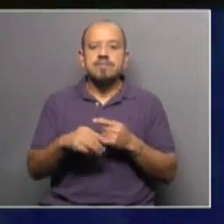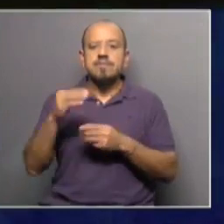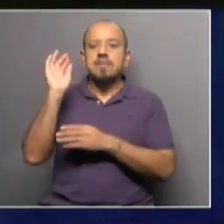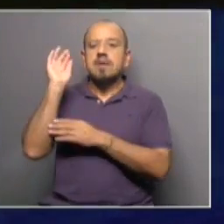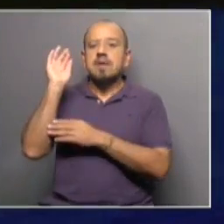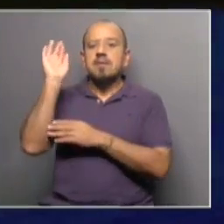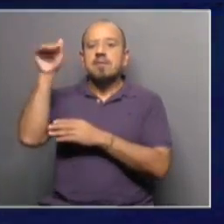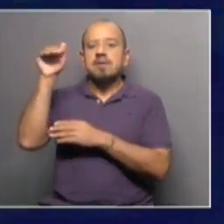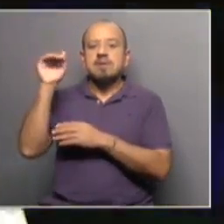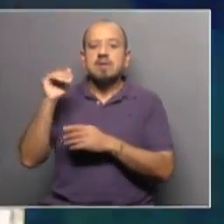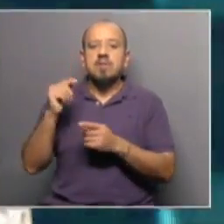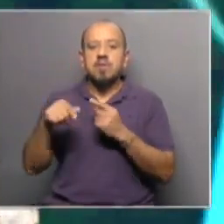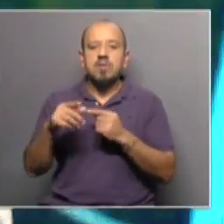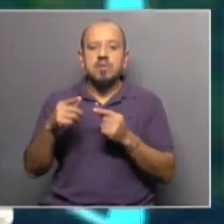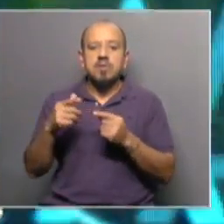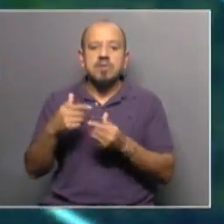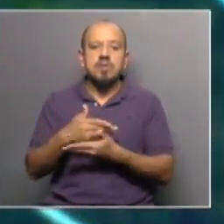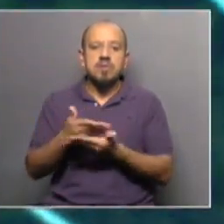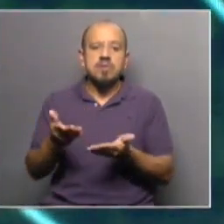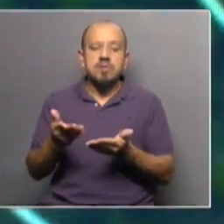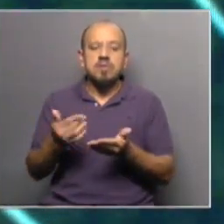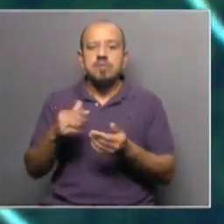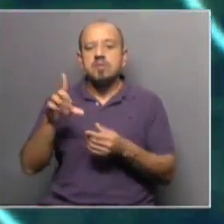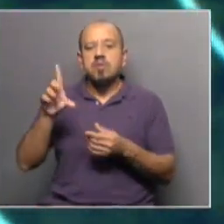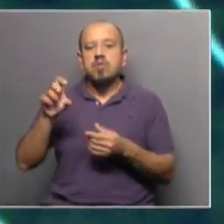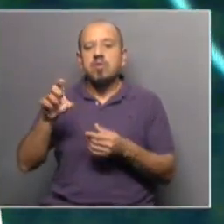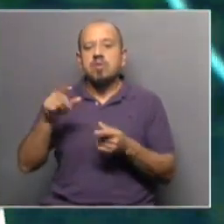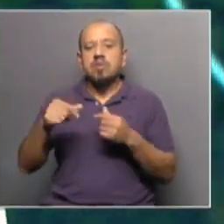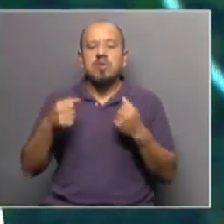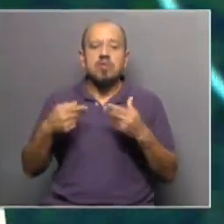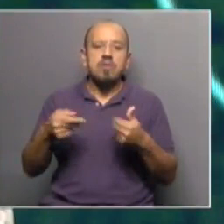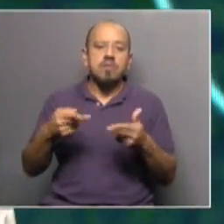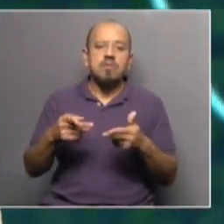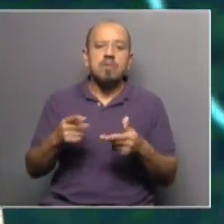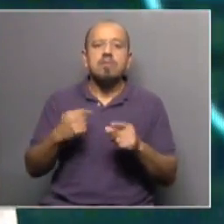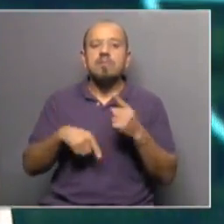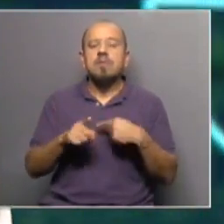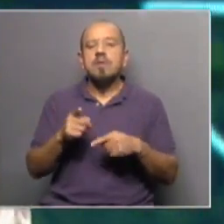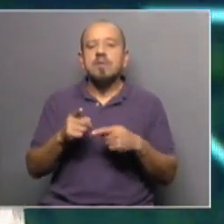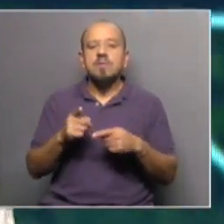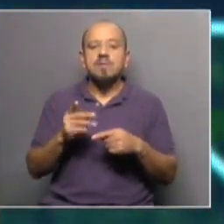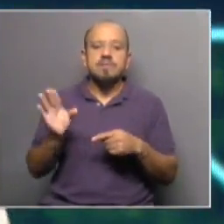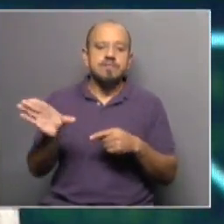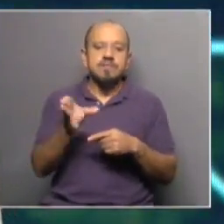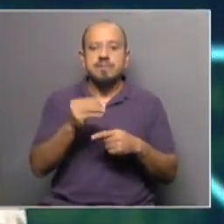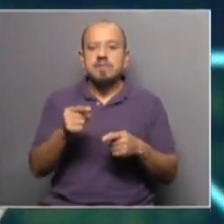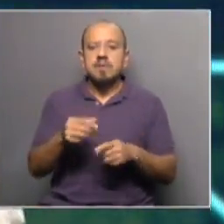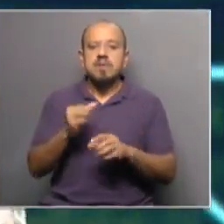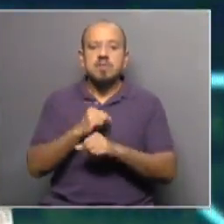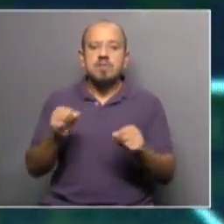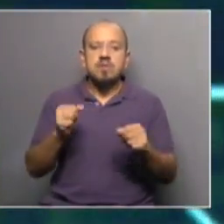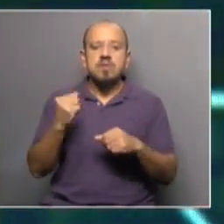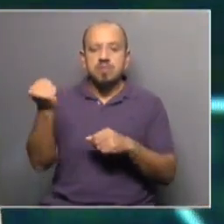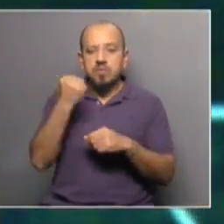tiene eso de que es como muy, muy democrático también, que obviamente también pasa con el fútbol y otros deportes, pero que bueno, todos pueden ser